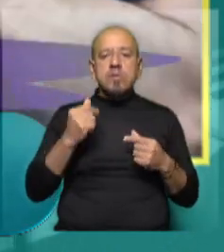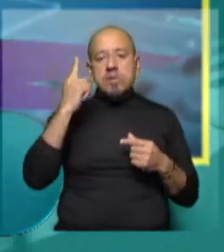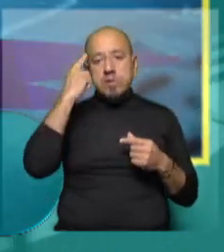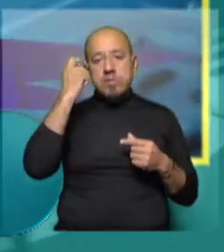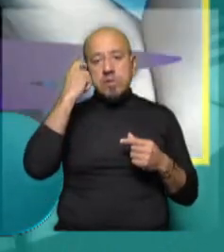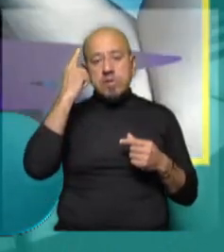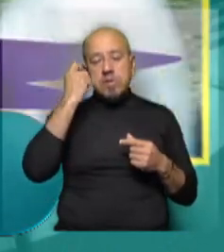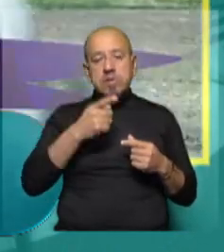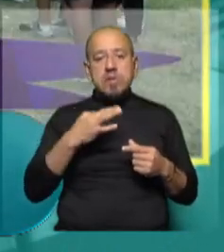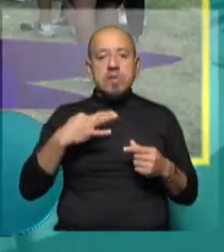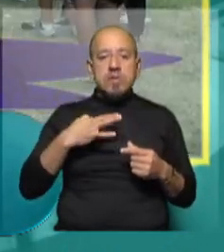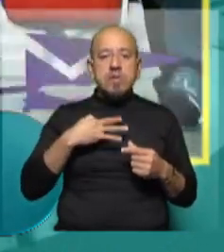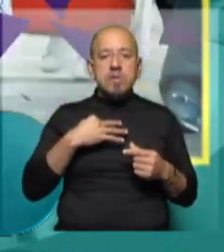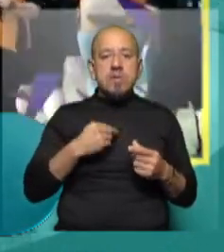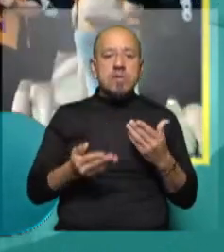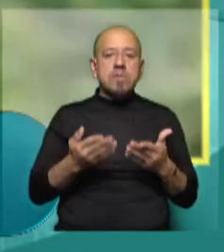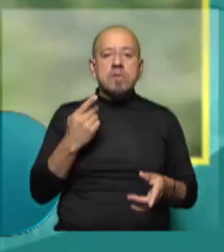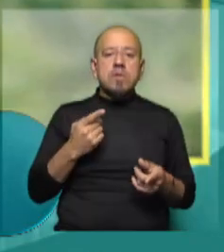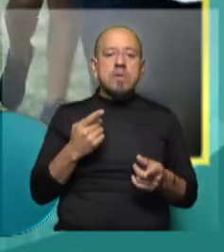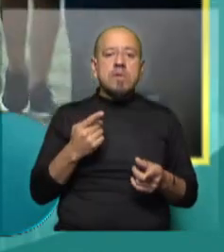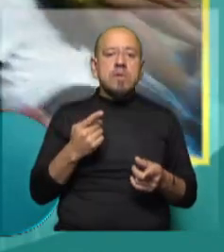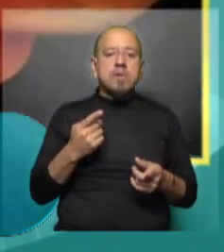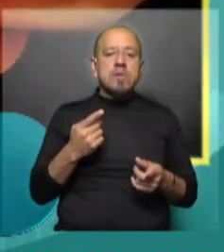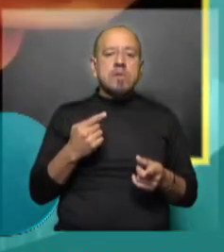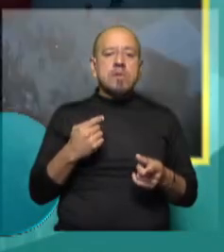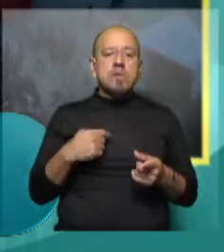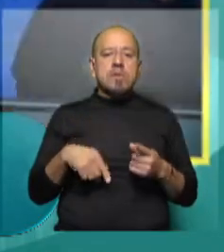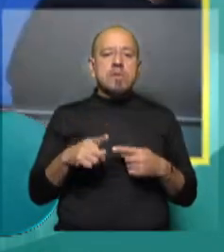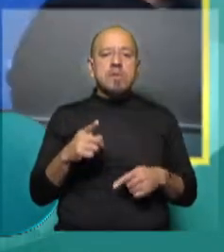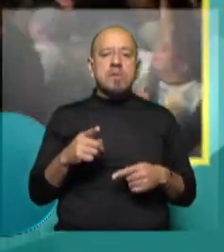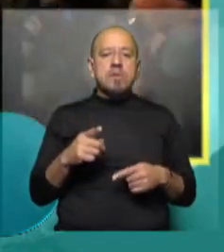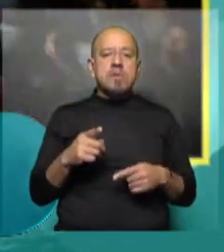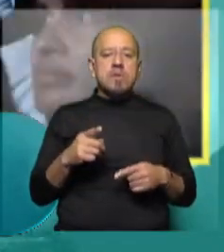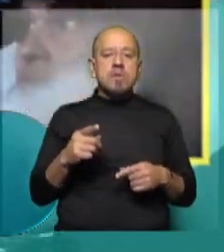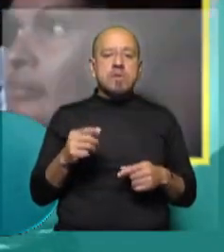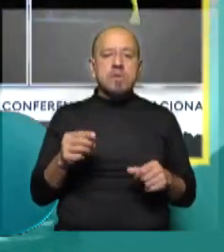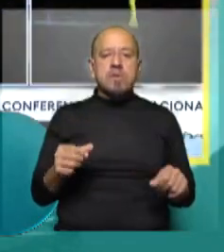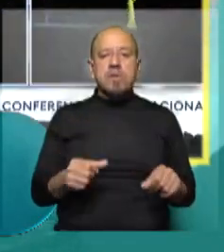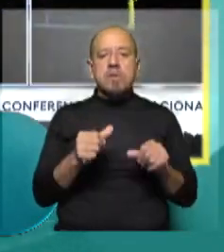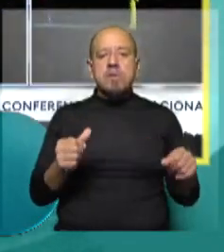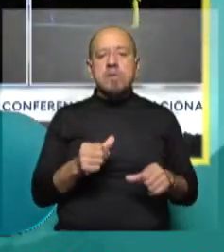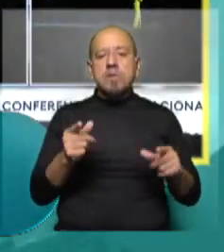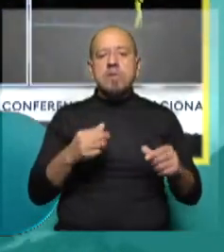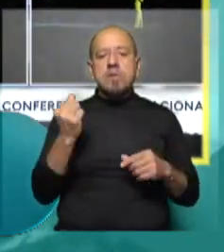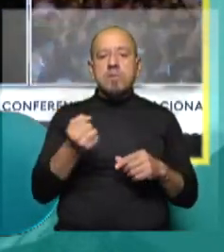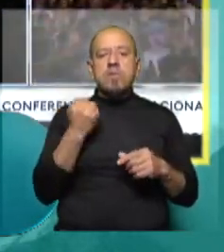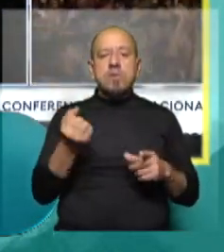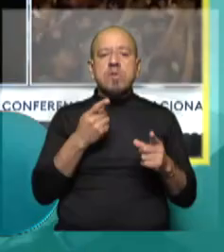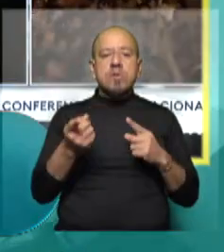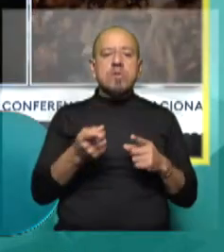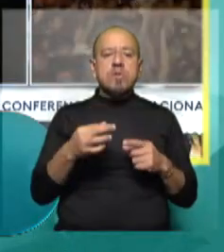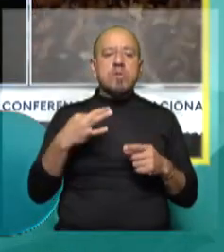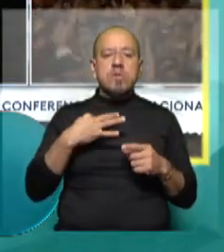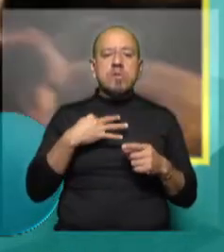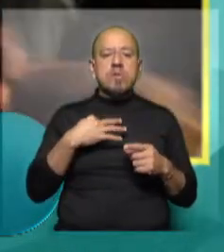vida. Maximize them. Maximizarlas. It's relevant to even our sexual lives, our relational lives. Es relevante en nuestra vida de relación, en